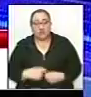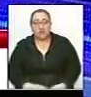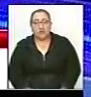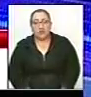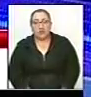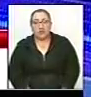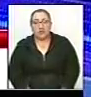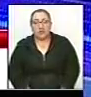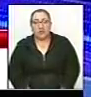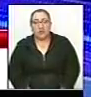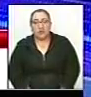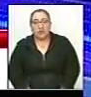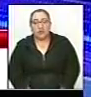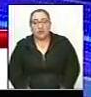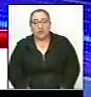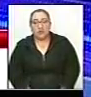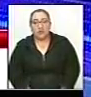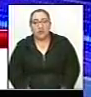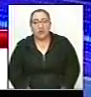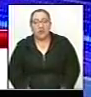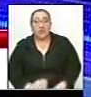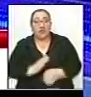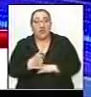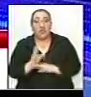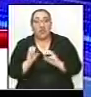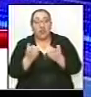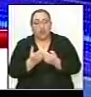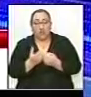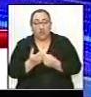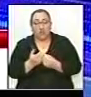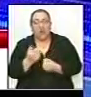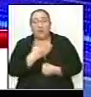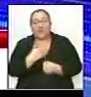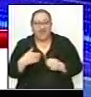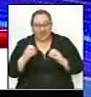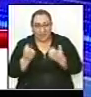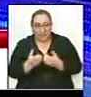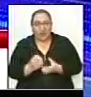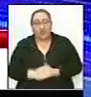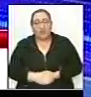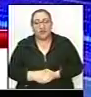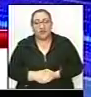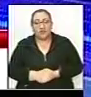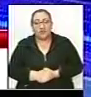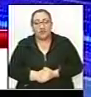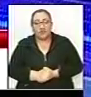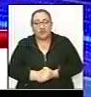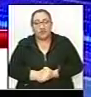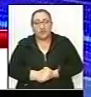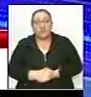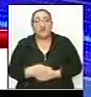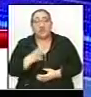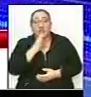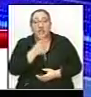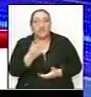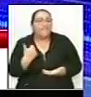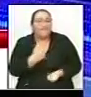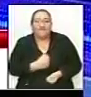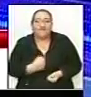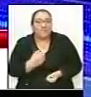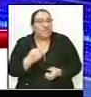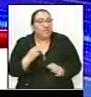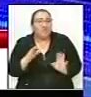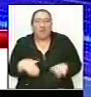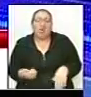su ingreso al Palacio Legislativo del presidente del Congreso, Daniel Salaverry, quien pues ha lamentado la